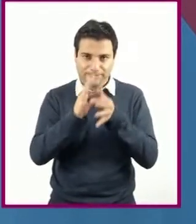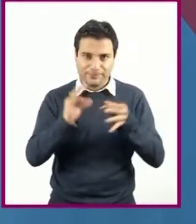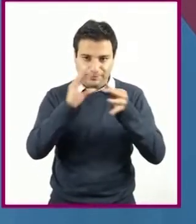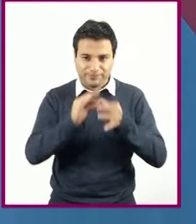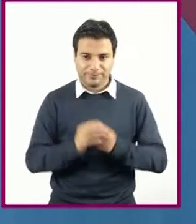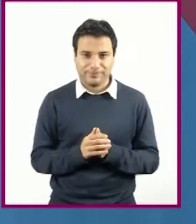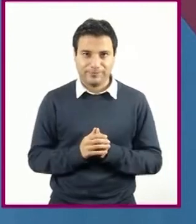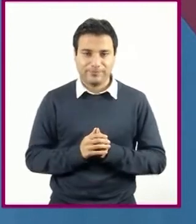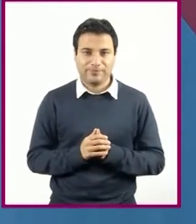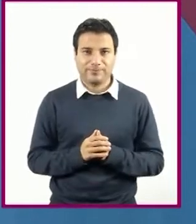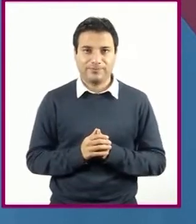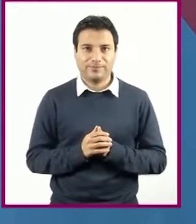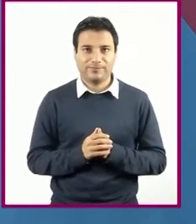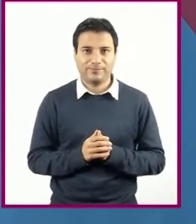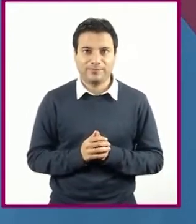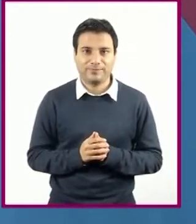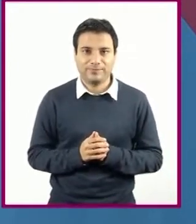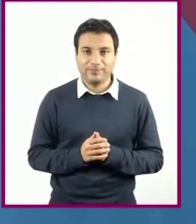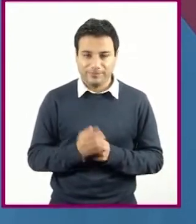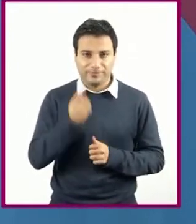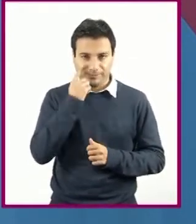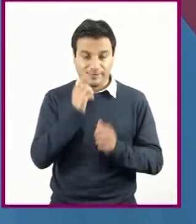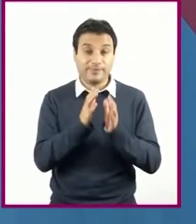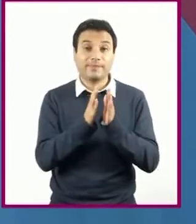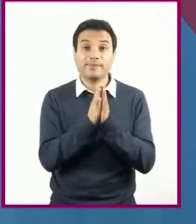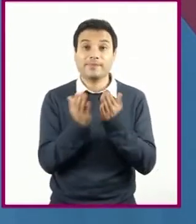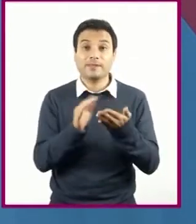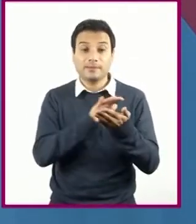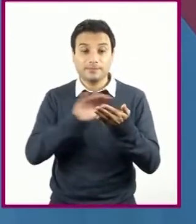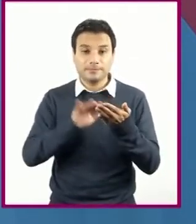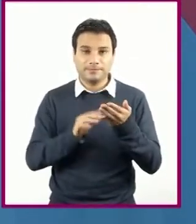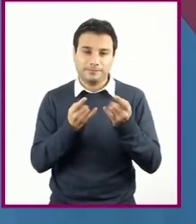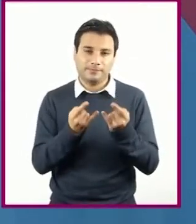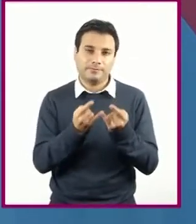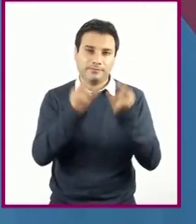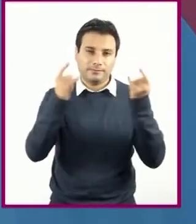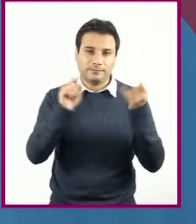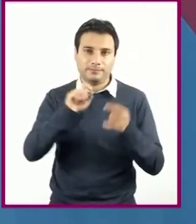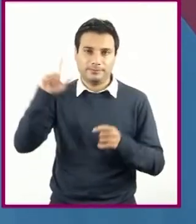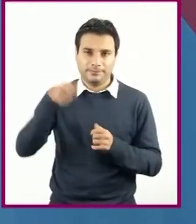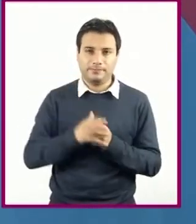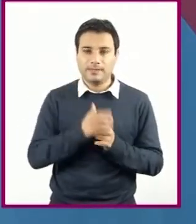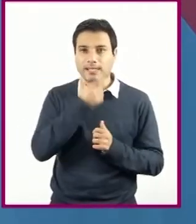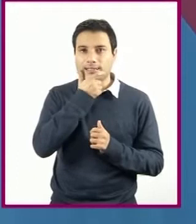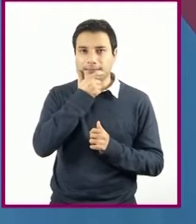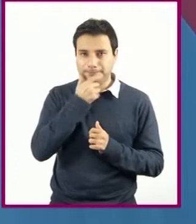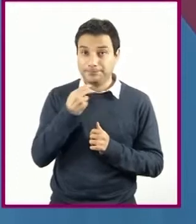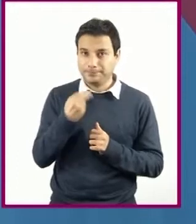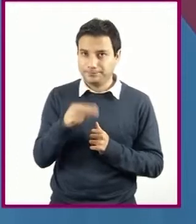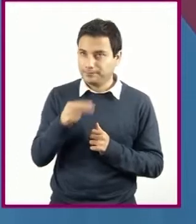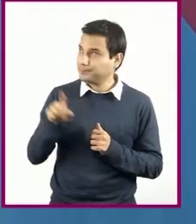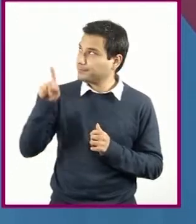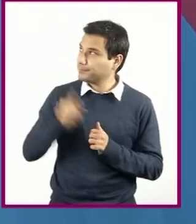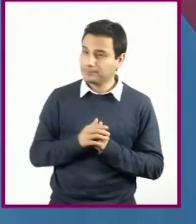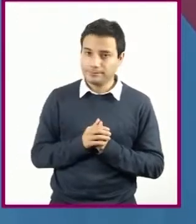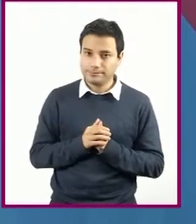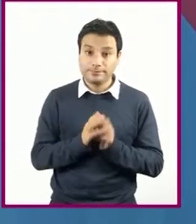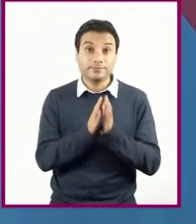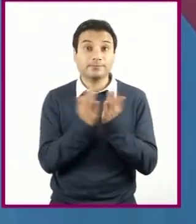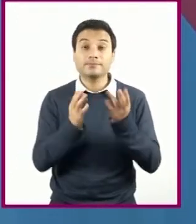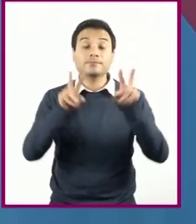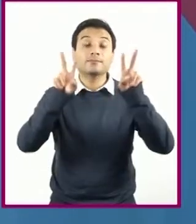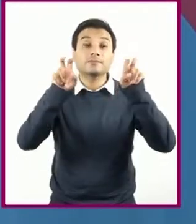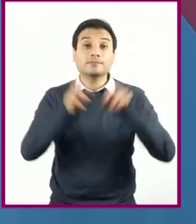Para ello, vamos a leer el siguiente texto del historiador inglés Eric Hobsbawm, quien en su obra La Era del